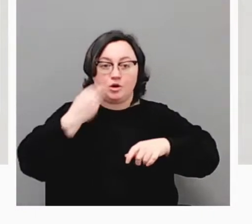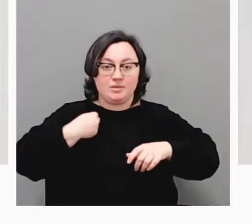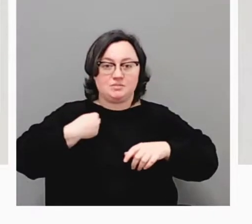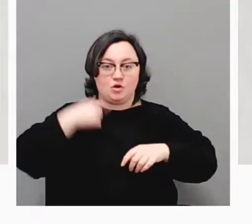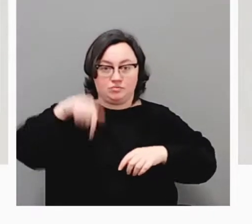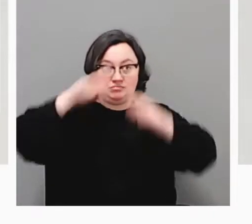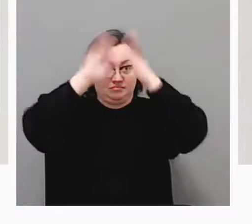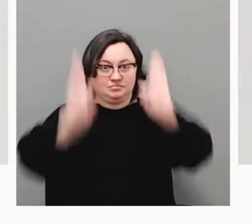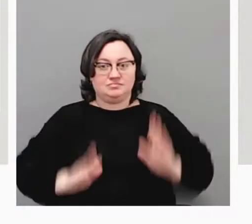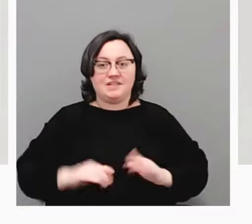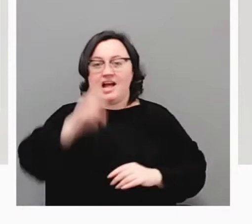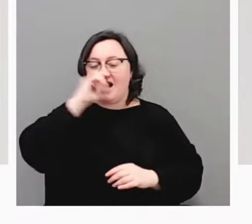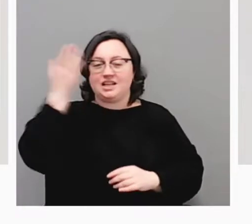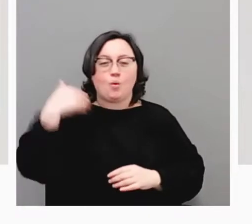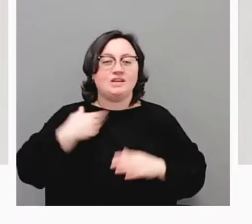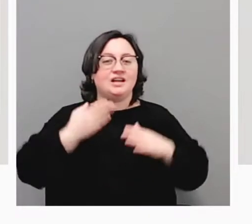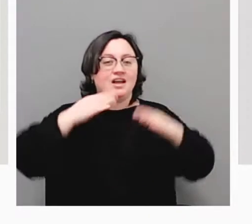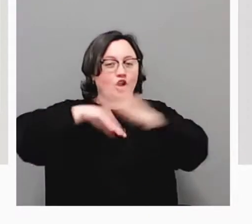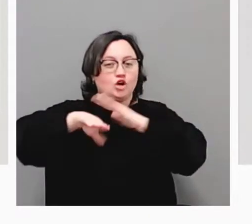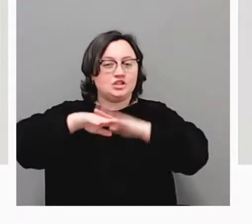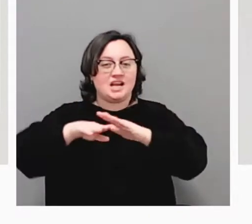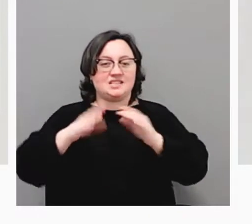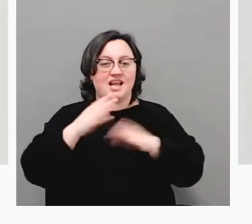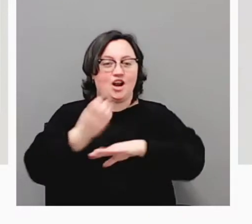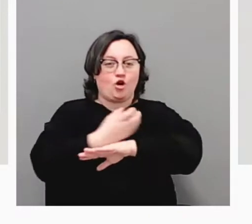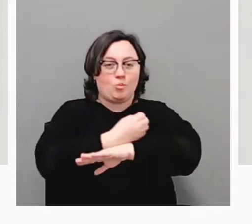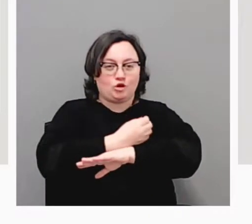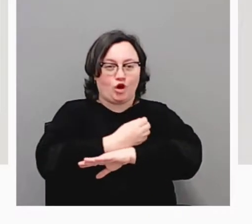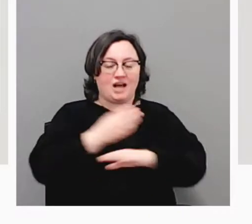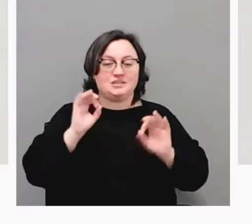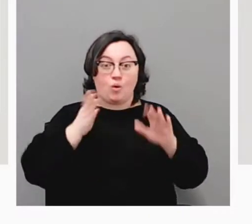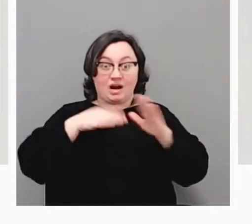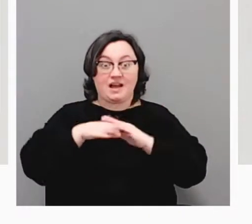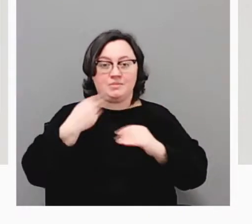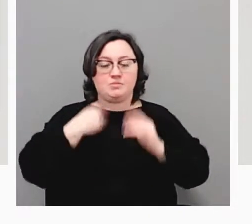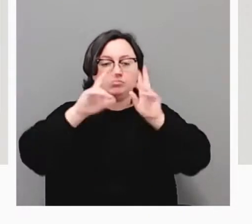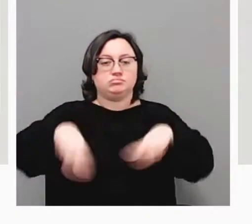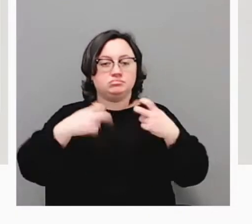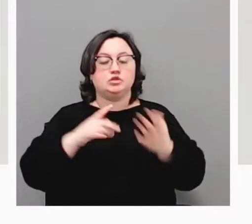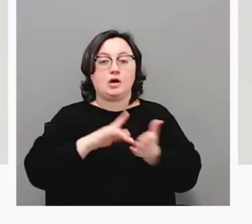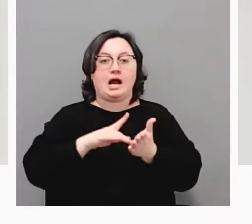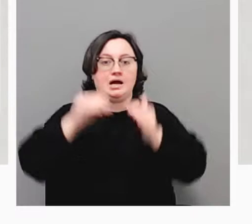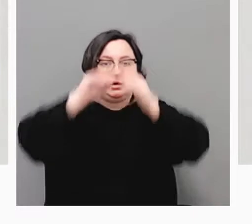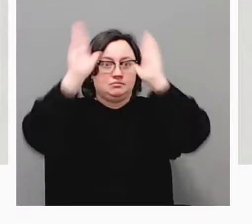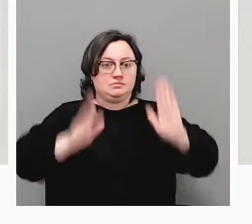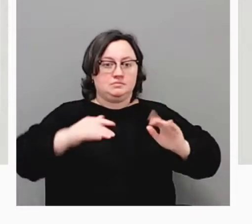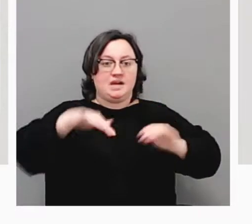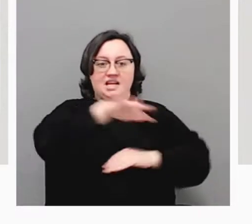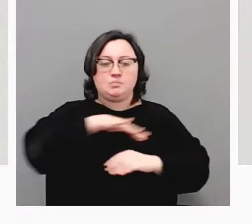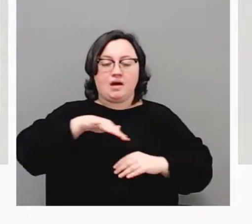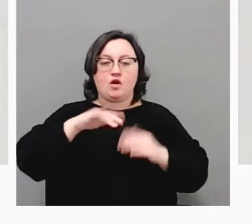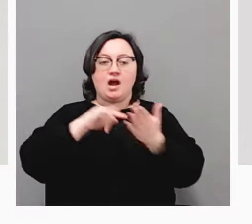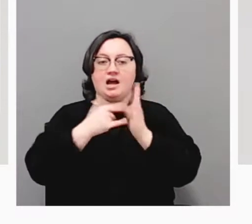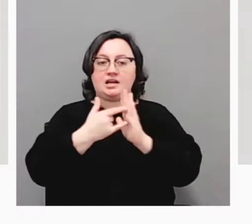antiguas cocheras de locomotoras, ¿no? Que han ido dando lugar a espacios en los cuales las arquitecturas